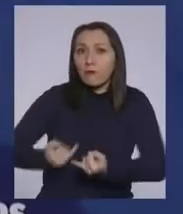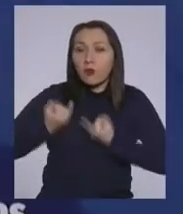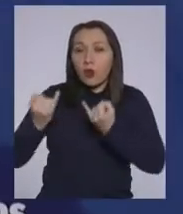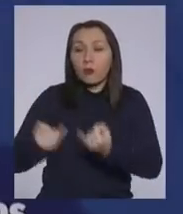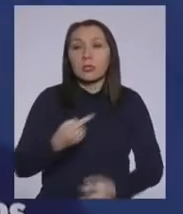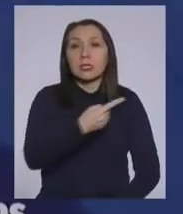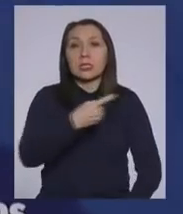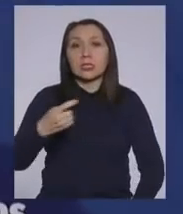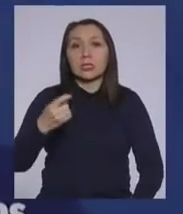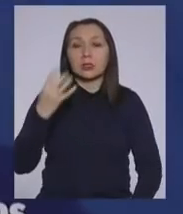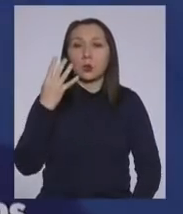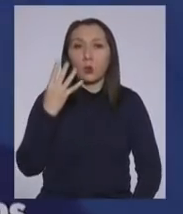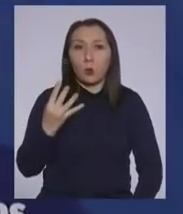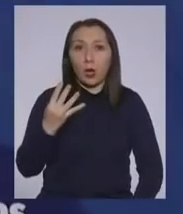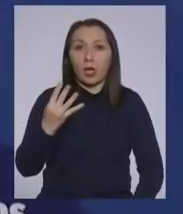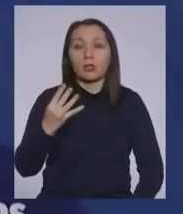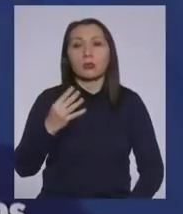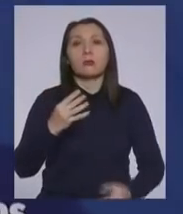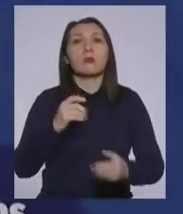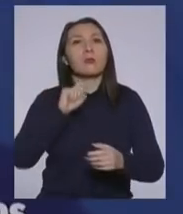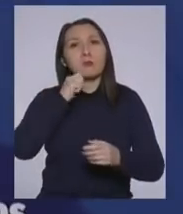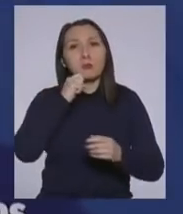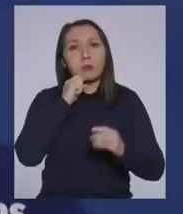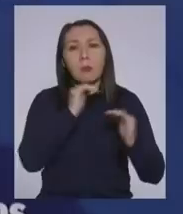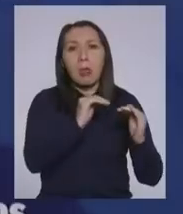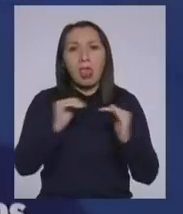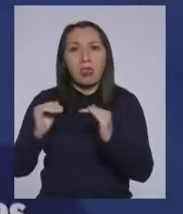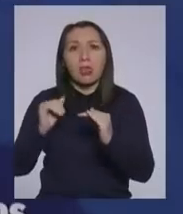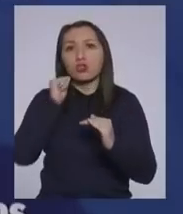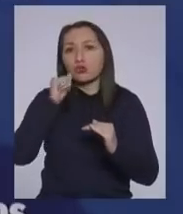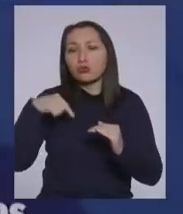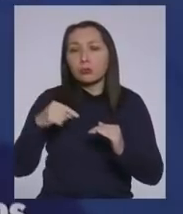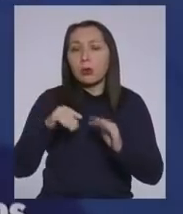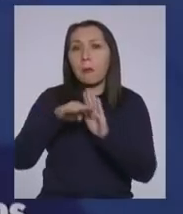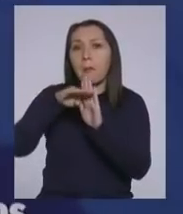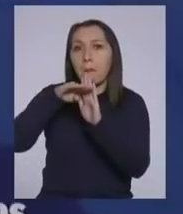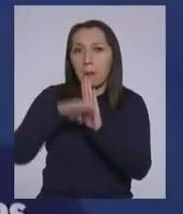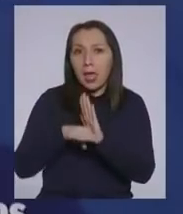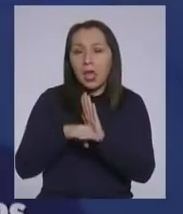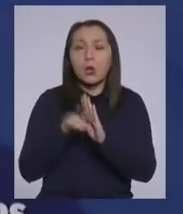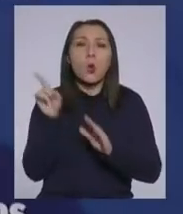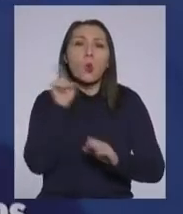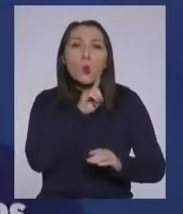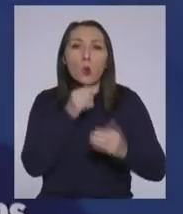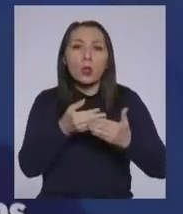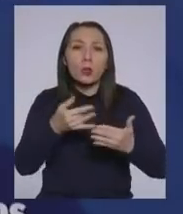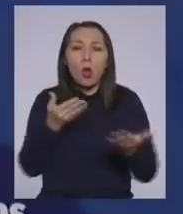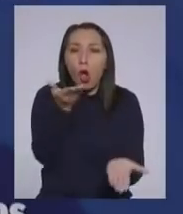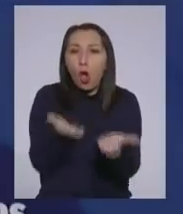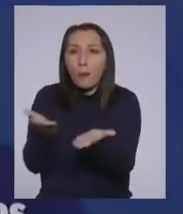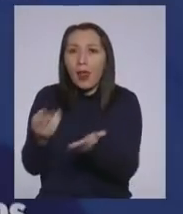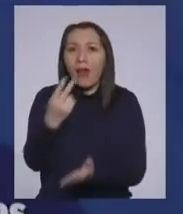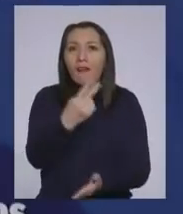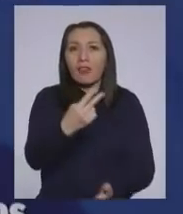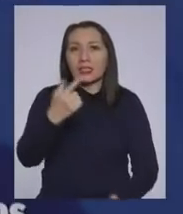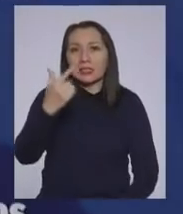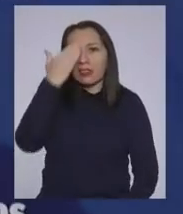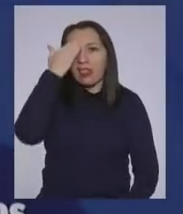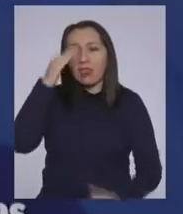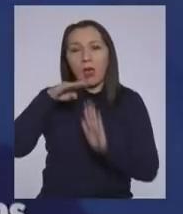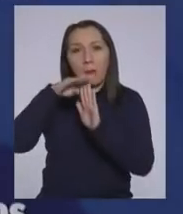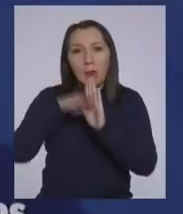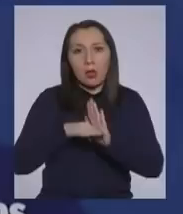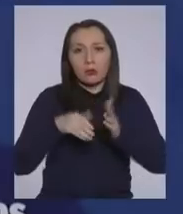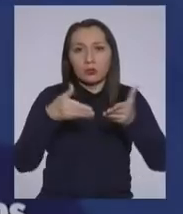de 104, la media móvil me refiero, y es la menor de los últimos 27